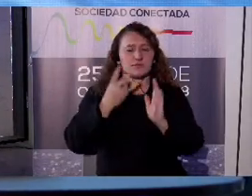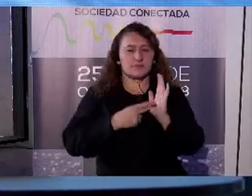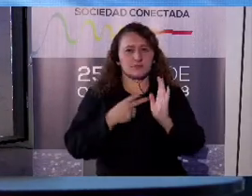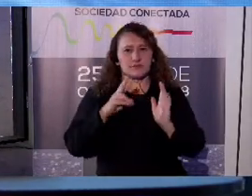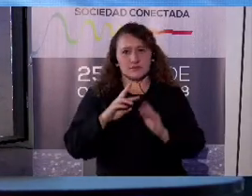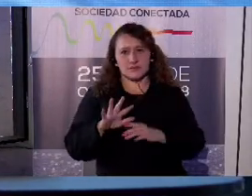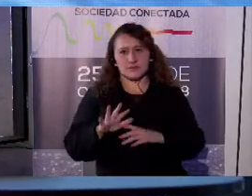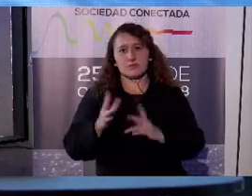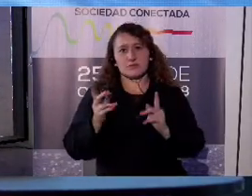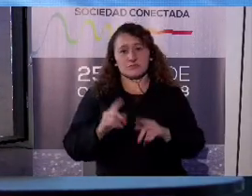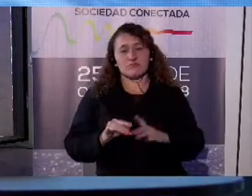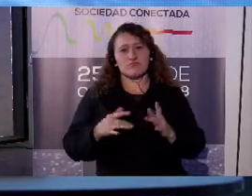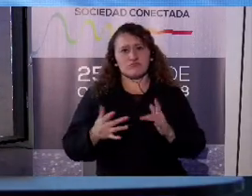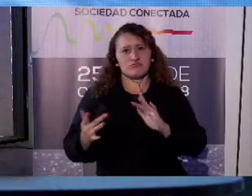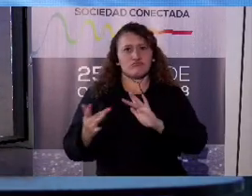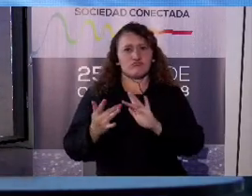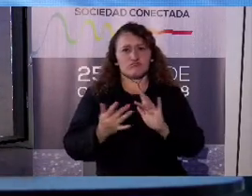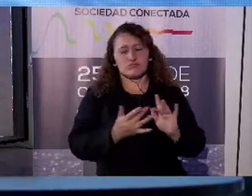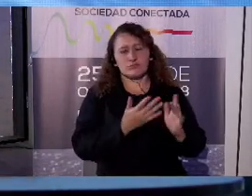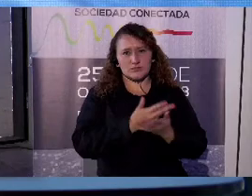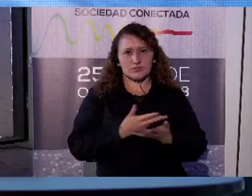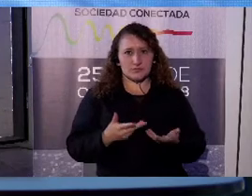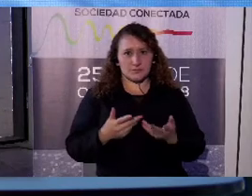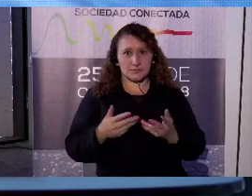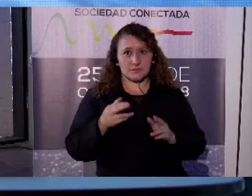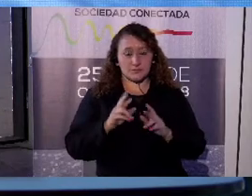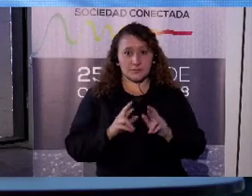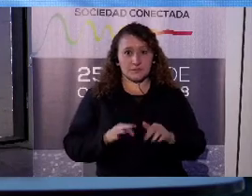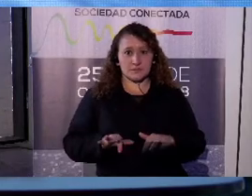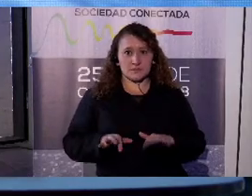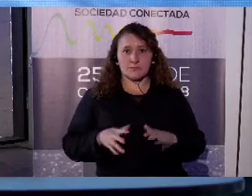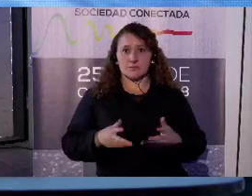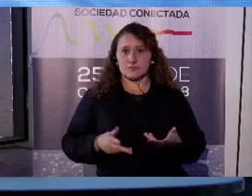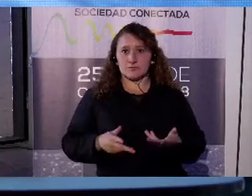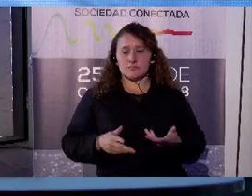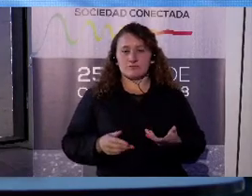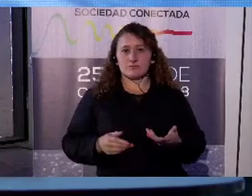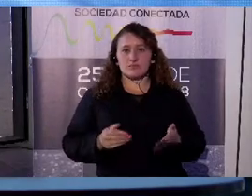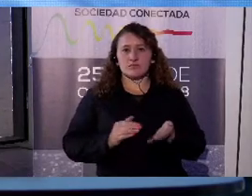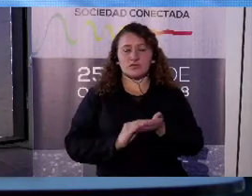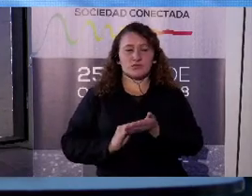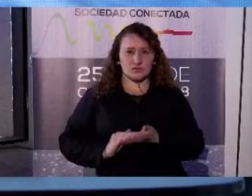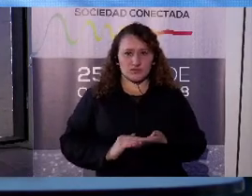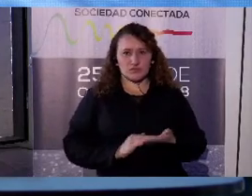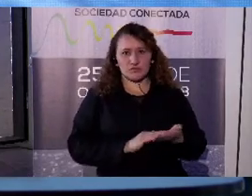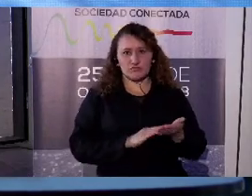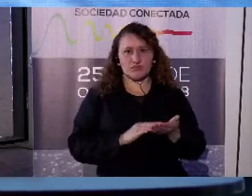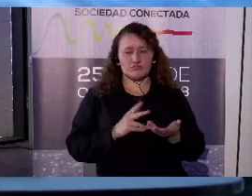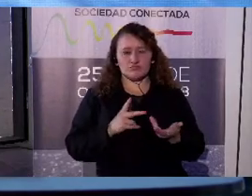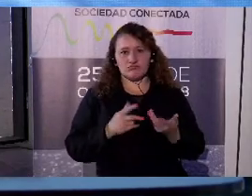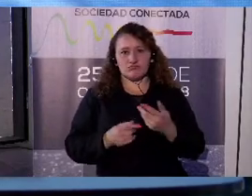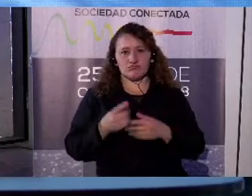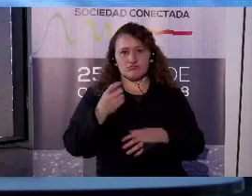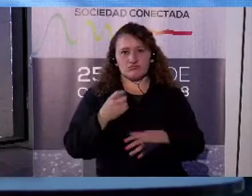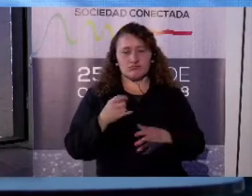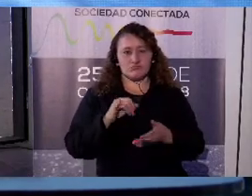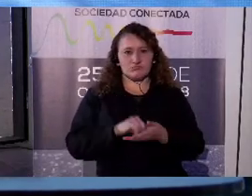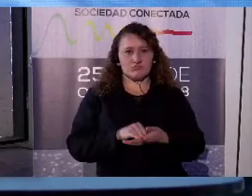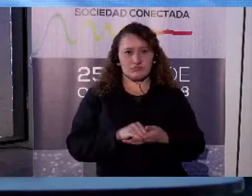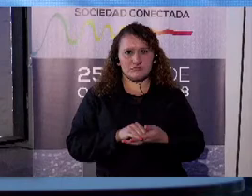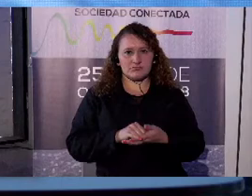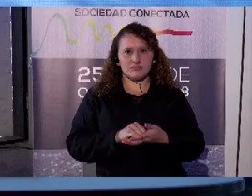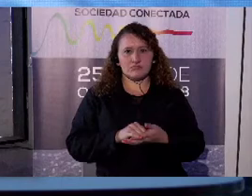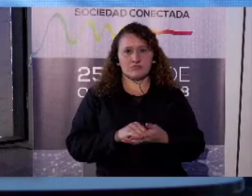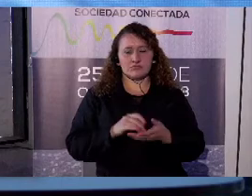también de que las conexiones a internet de las cosas todavía predominaban muchas soluciones de consumidor pero que iban a predominar las